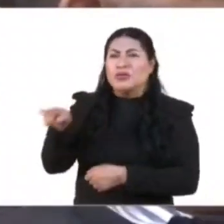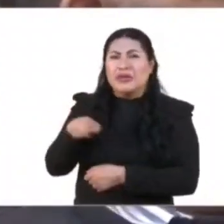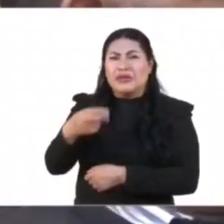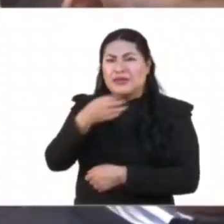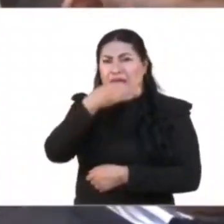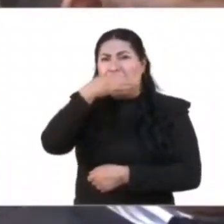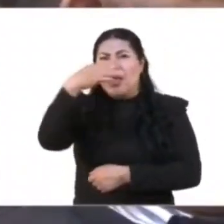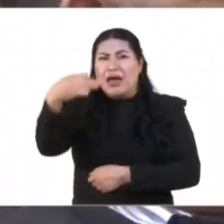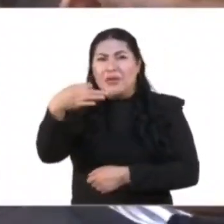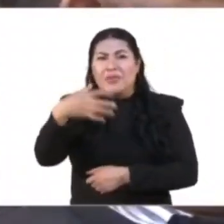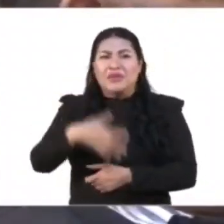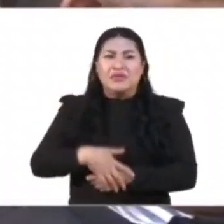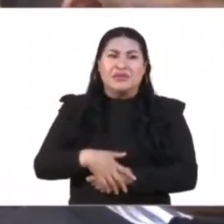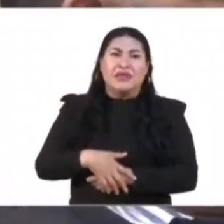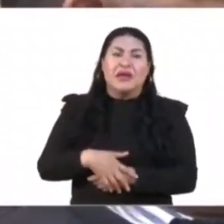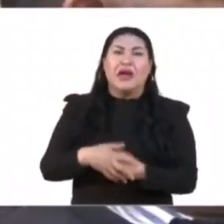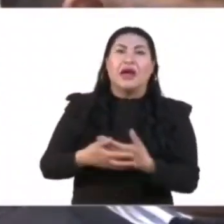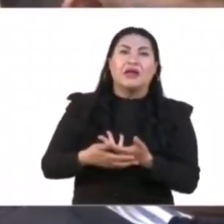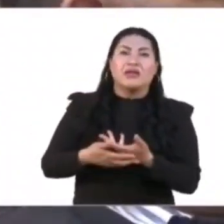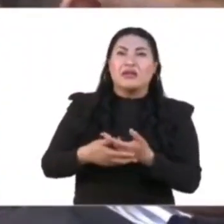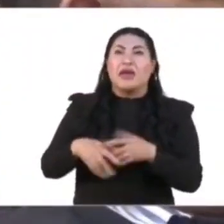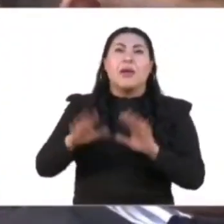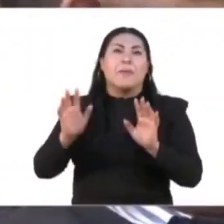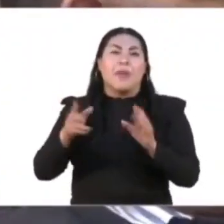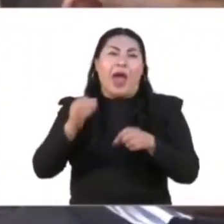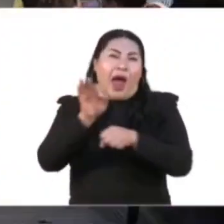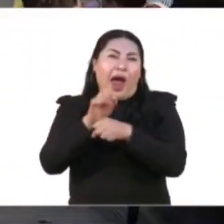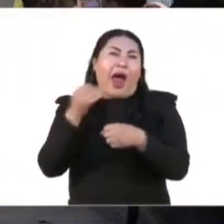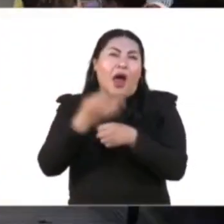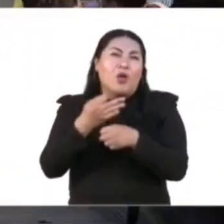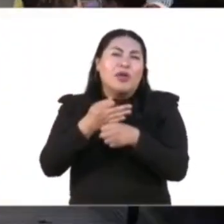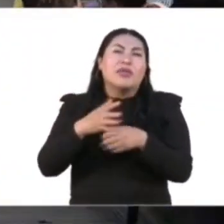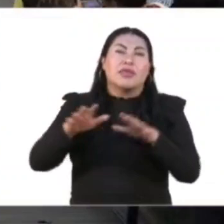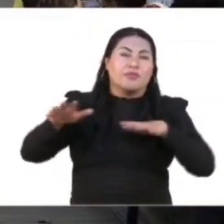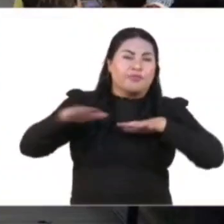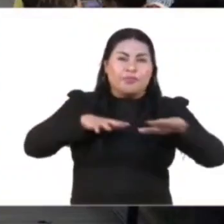los altavoces de la ciudad en vez de la alerta en sí.